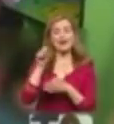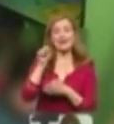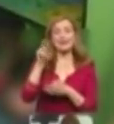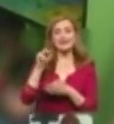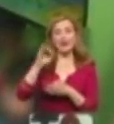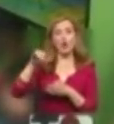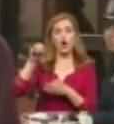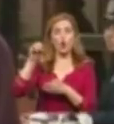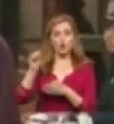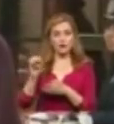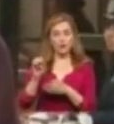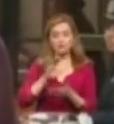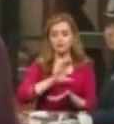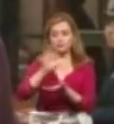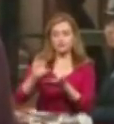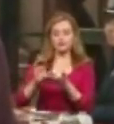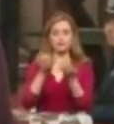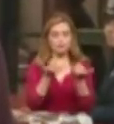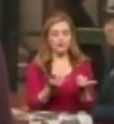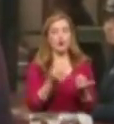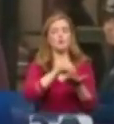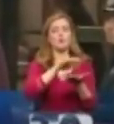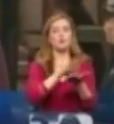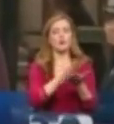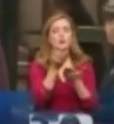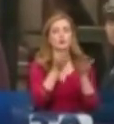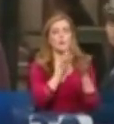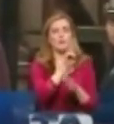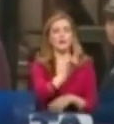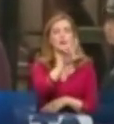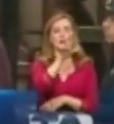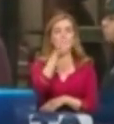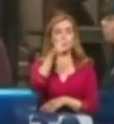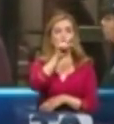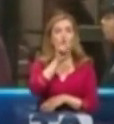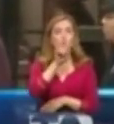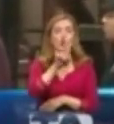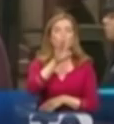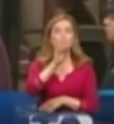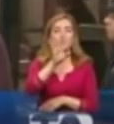José. Actualmente, del presupuesto que está vigente, estamos hablando de